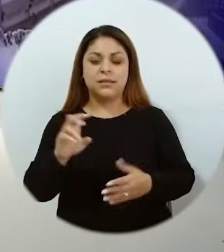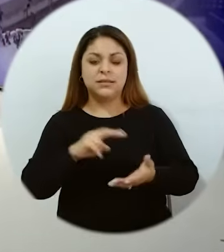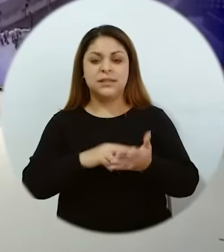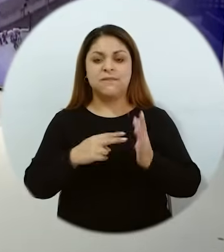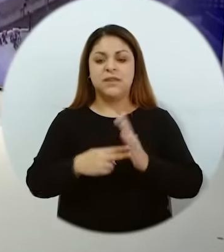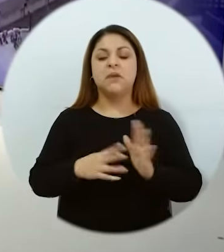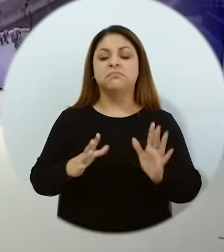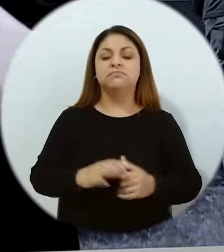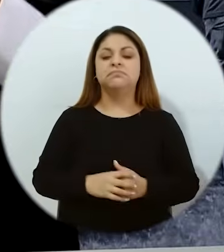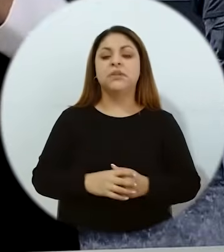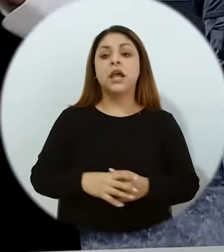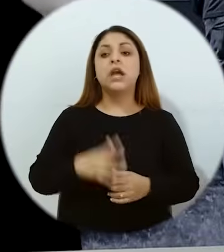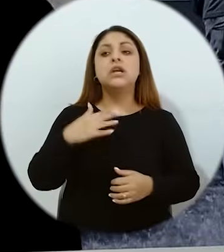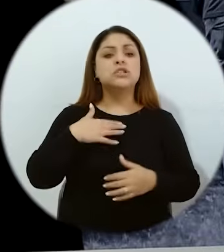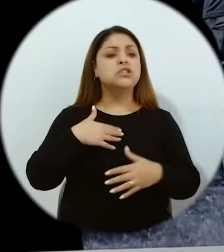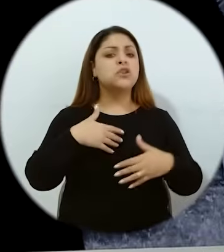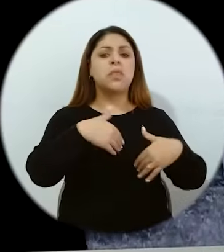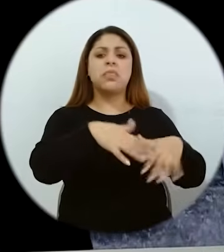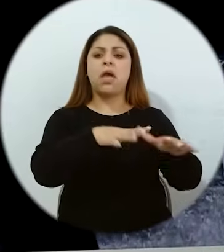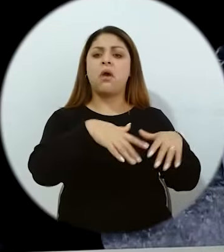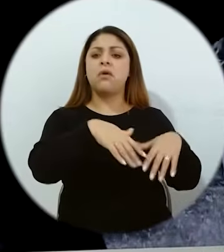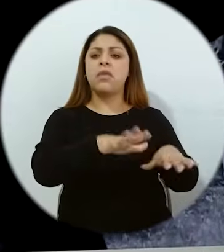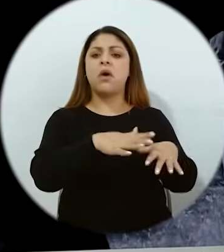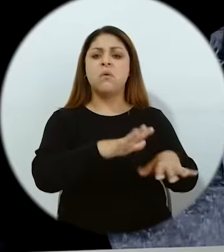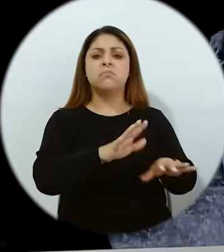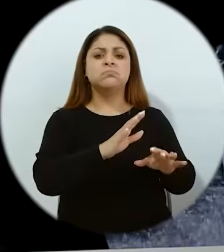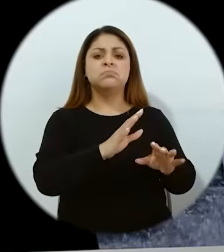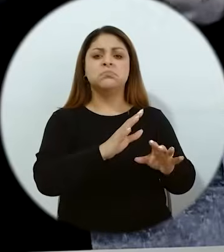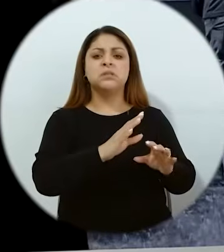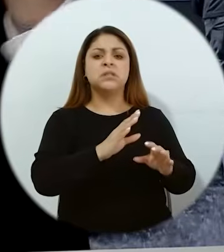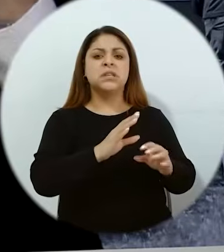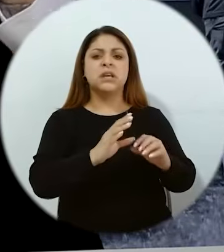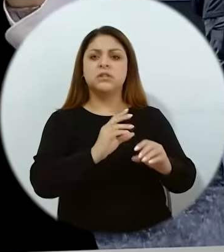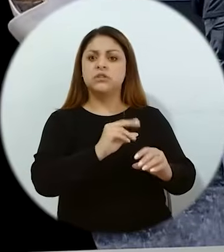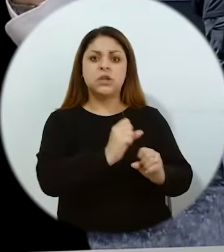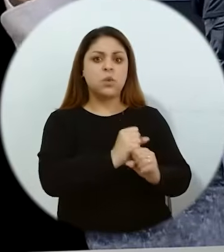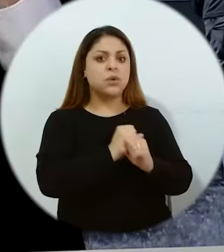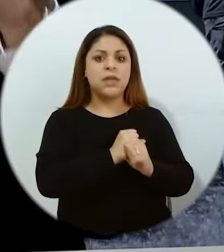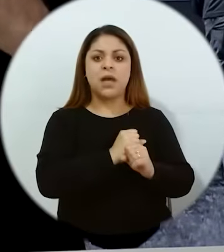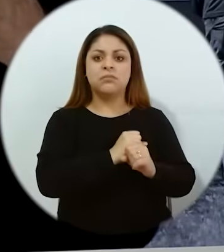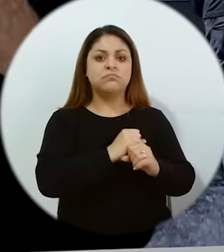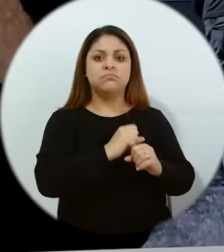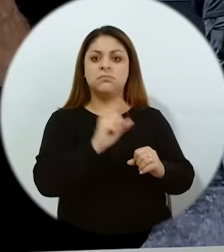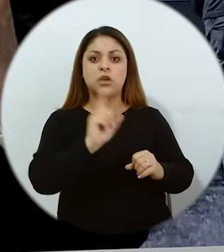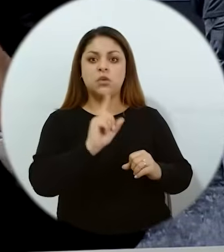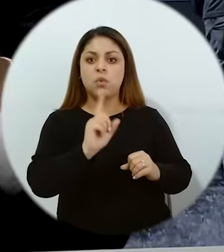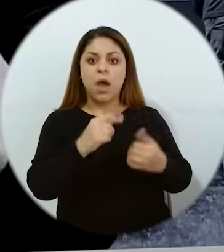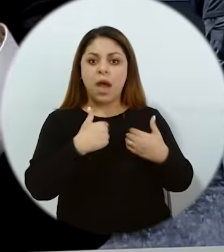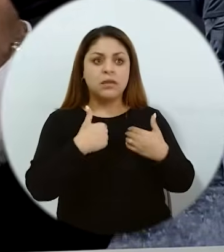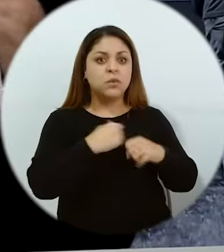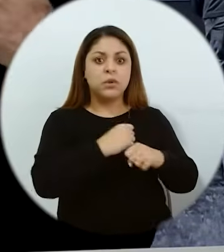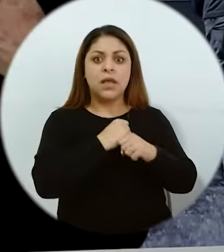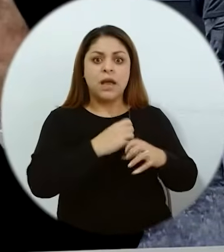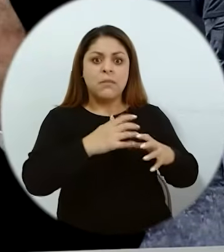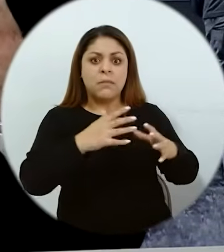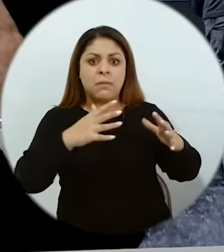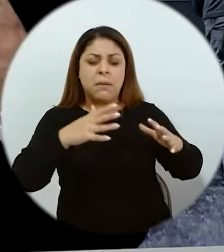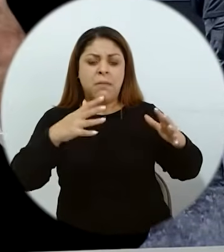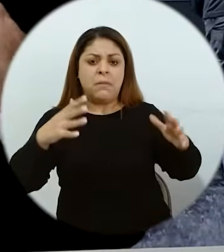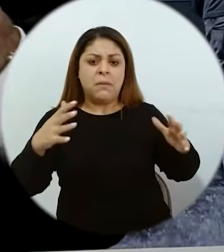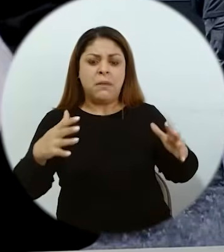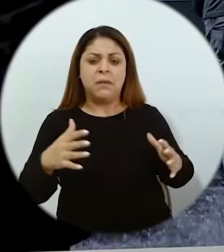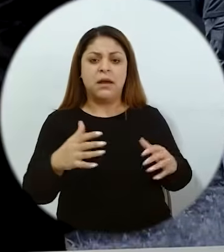es, primero, yo dejo que la inseguridad crezca, que la gente se hastíe. Se asusta. Y entonces la gente